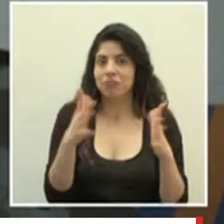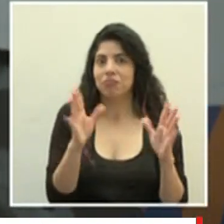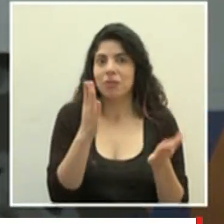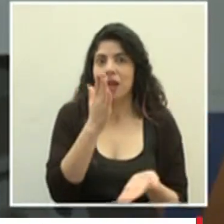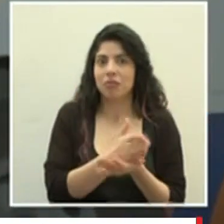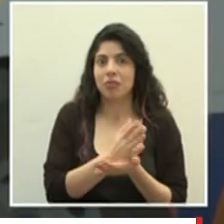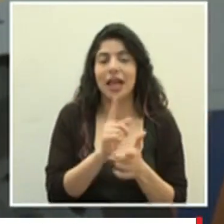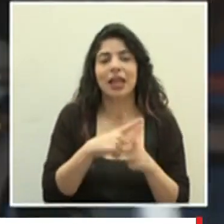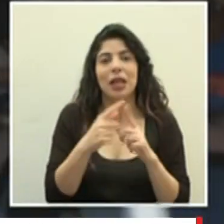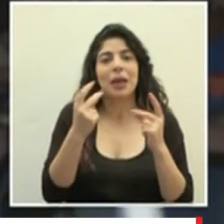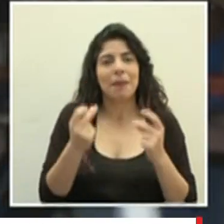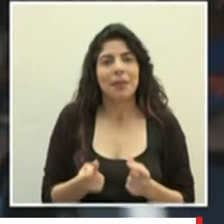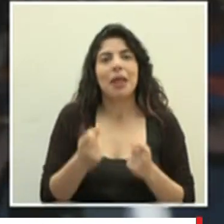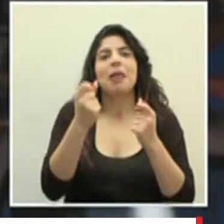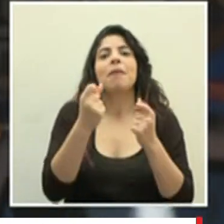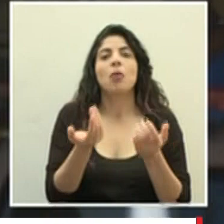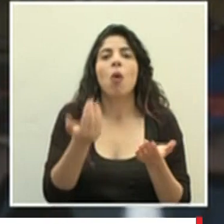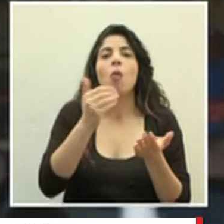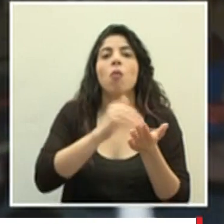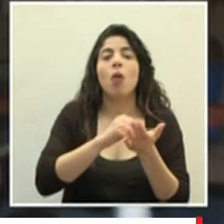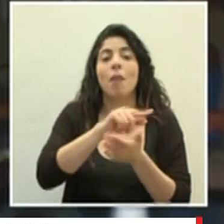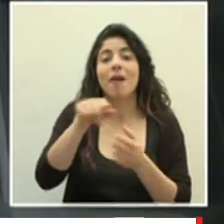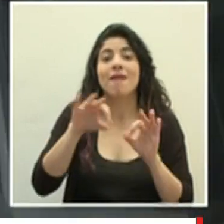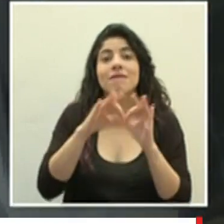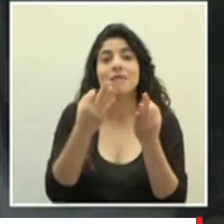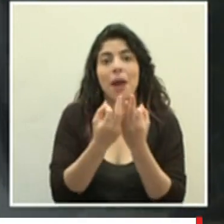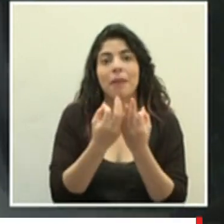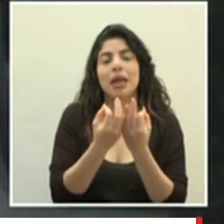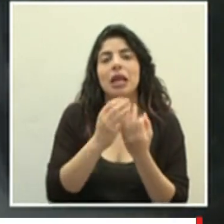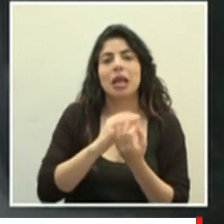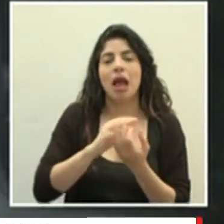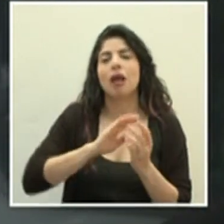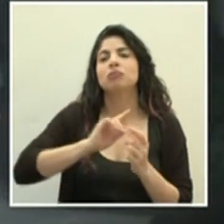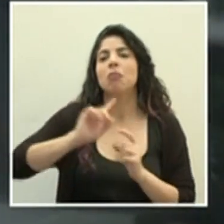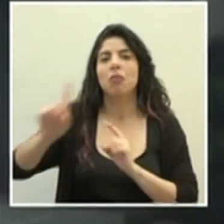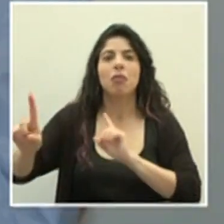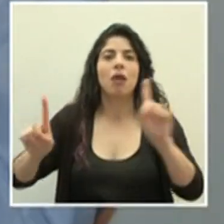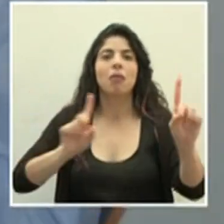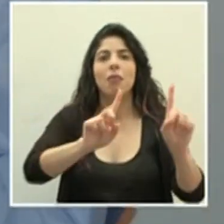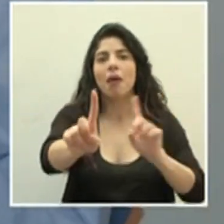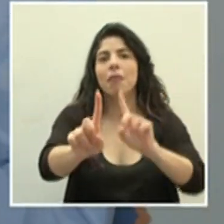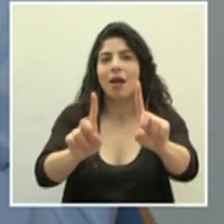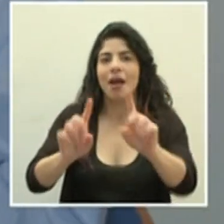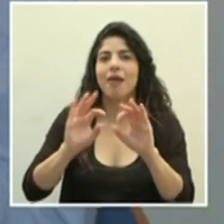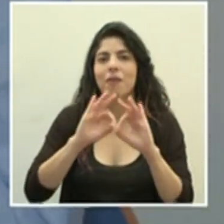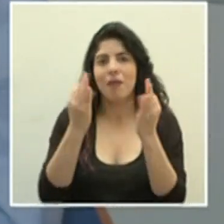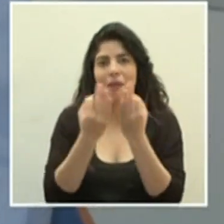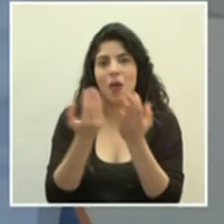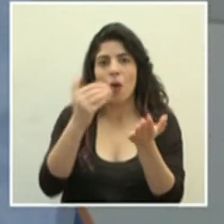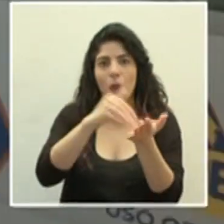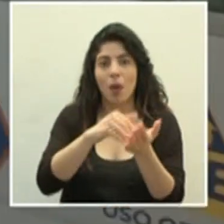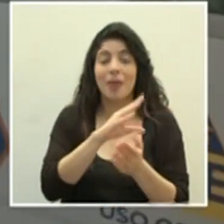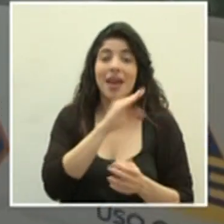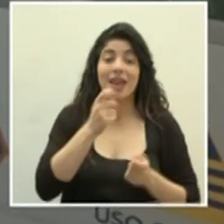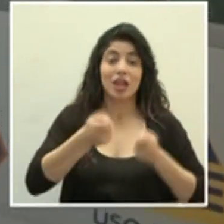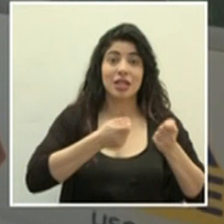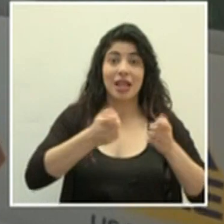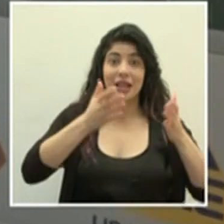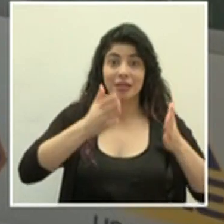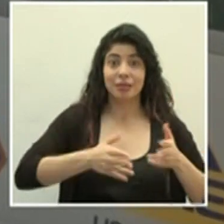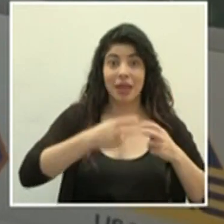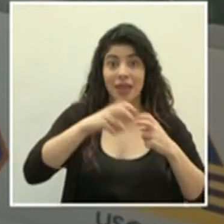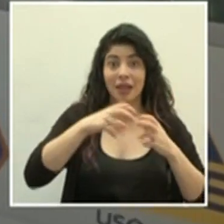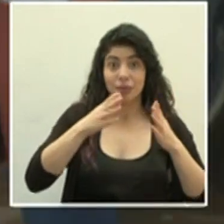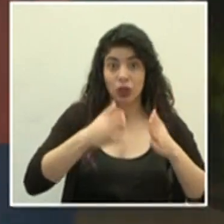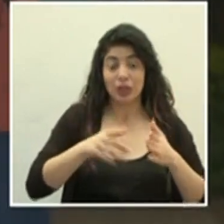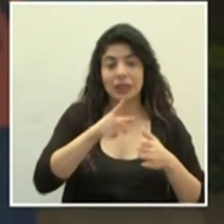forma inmediata al retorno de estas familias a sus hogares, y en el caso de los transportistas fueron